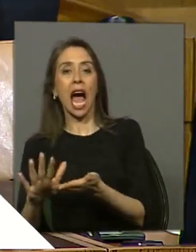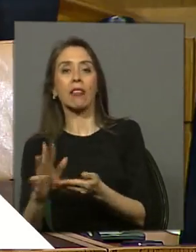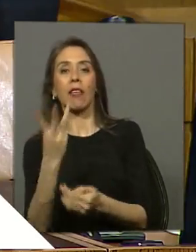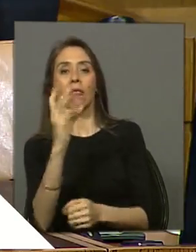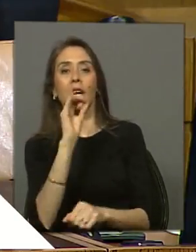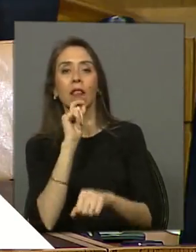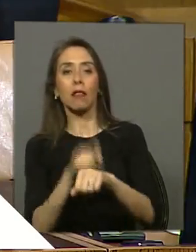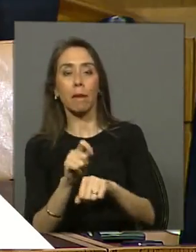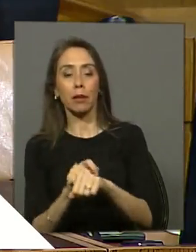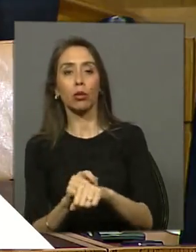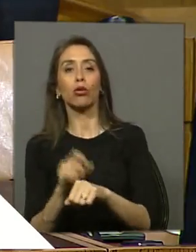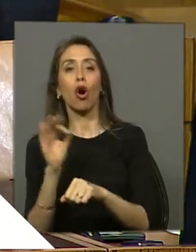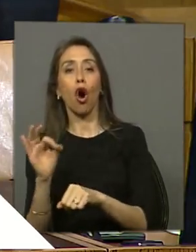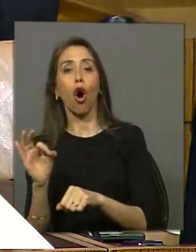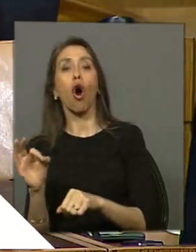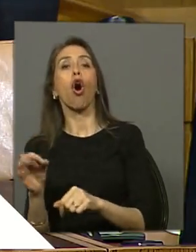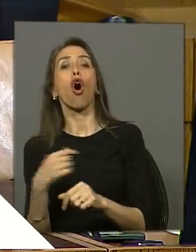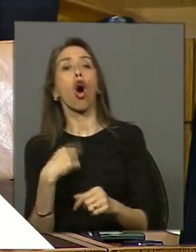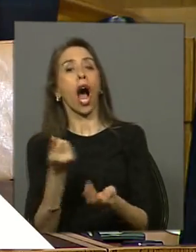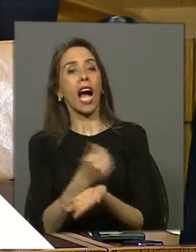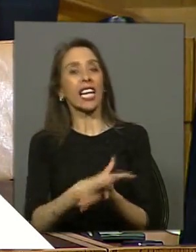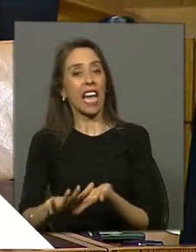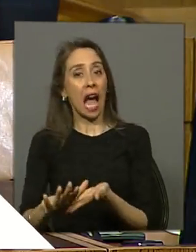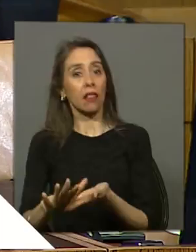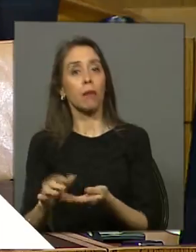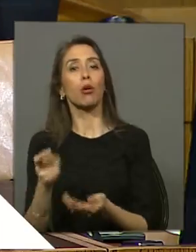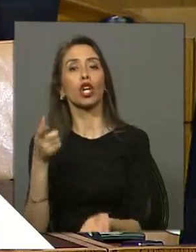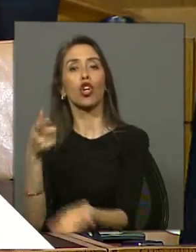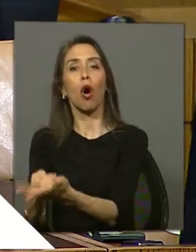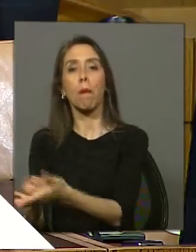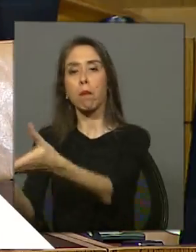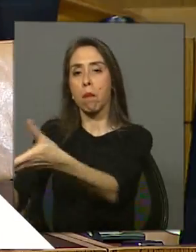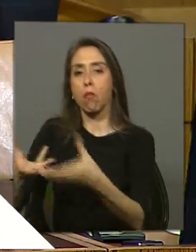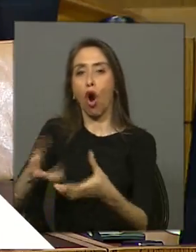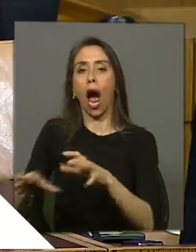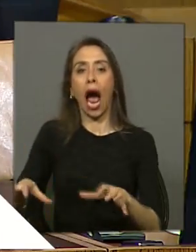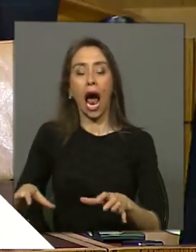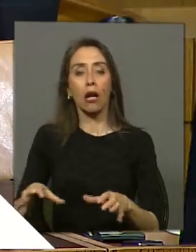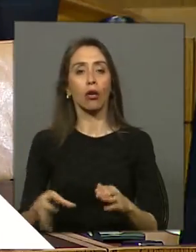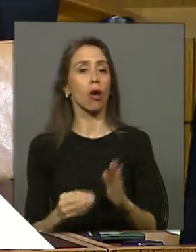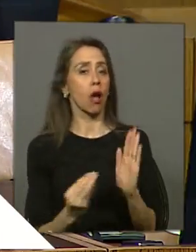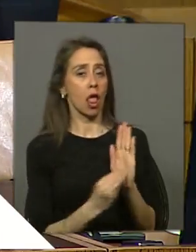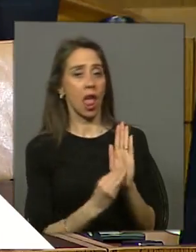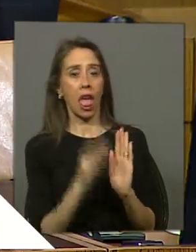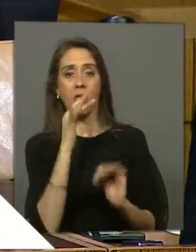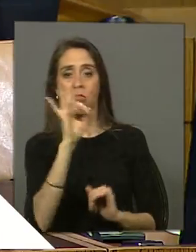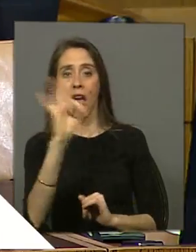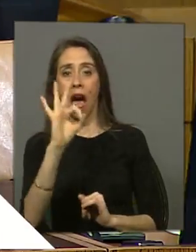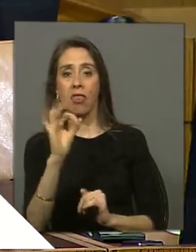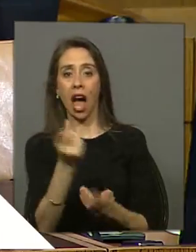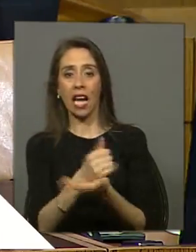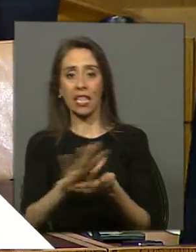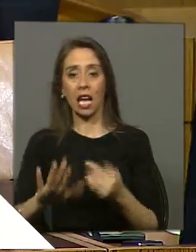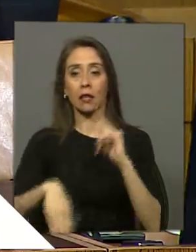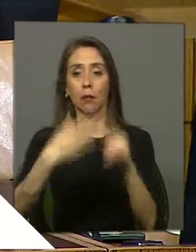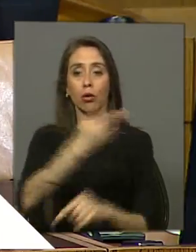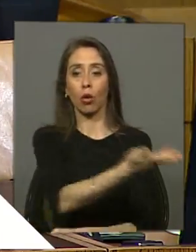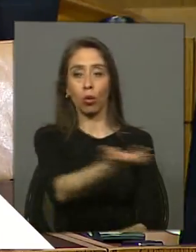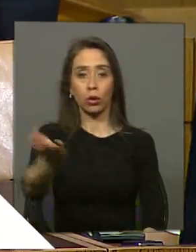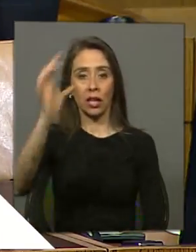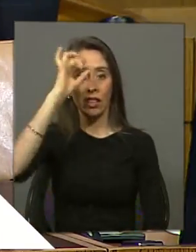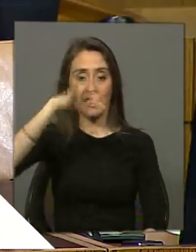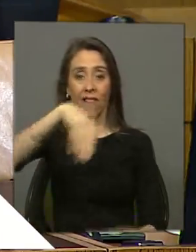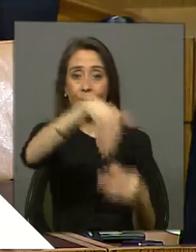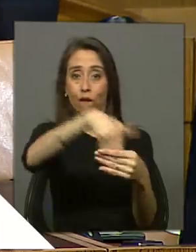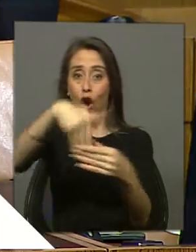boleta por haber adquirido un bien o servicio no hay gratuidad eso creo que quede claro acá a la hora que se vote para que sepamos bien